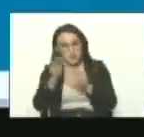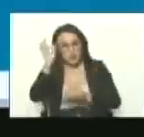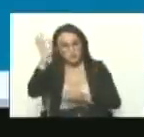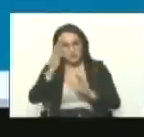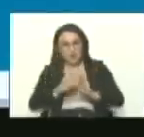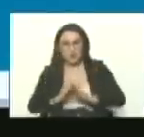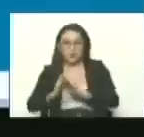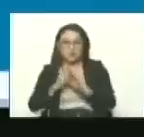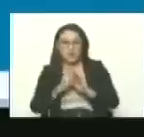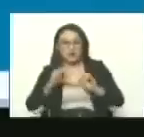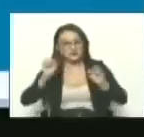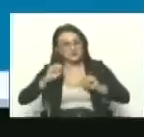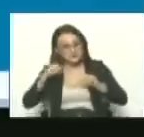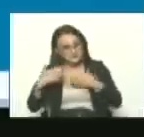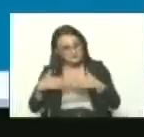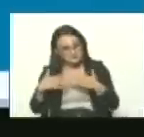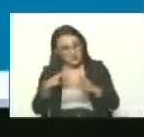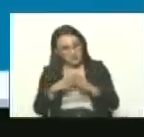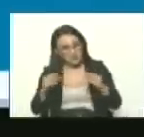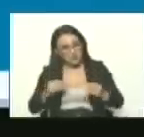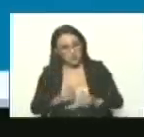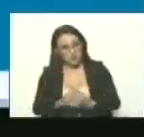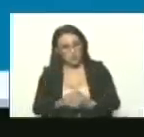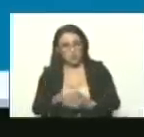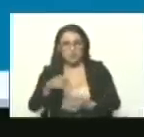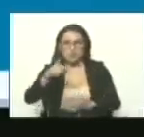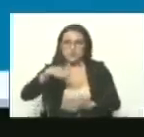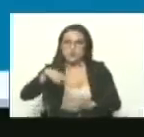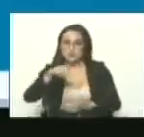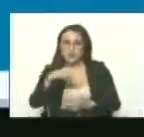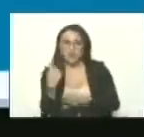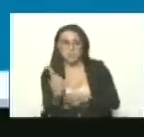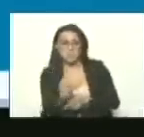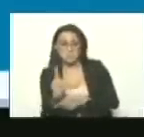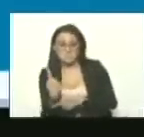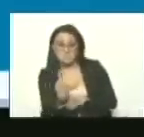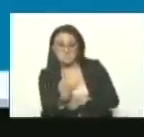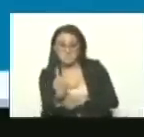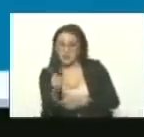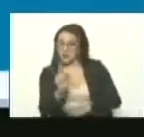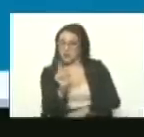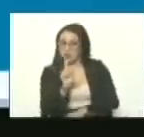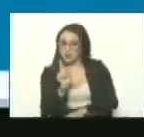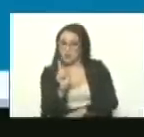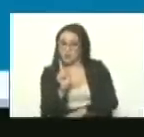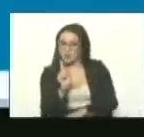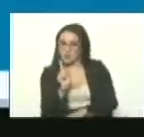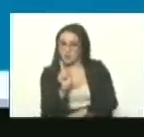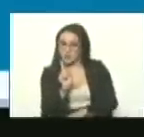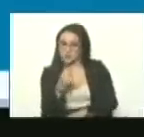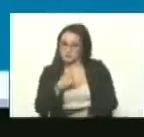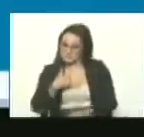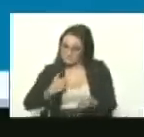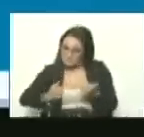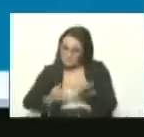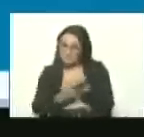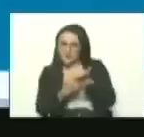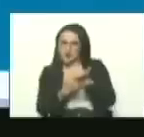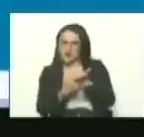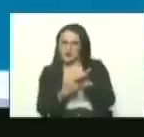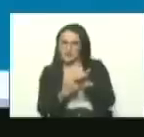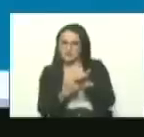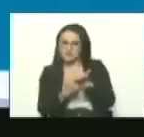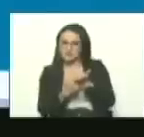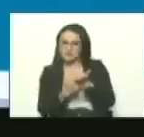comunales. Vamos a activarlo todo, ¿vale? Ustedes no están huérfanos, ustedes no están solos. Ustedes tienen todo